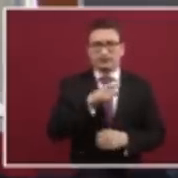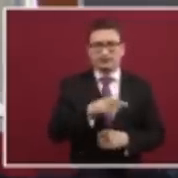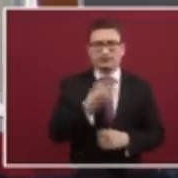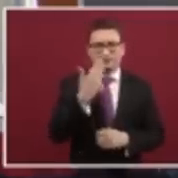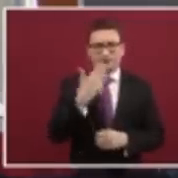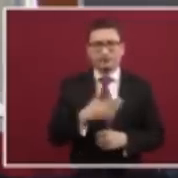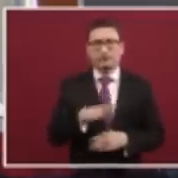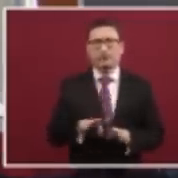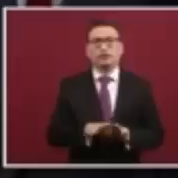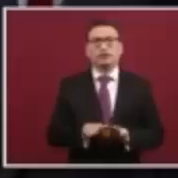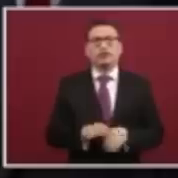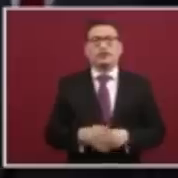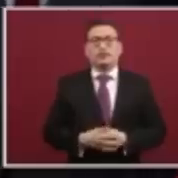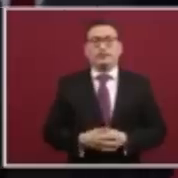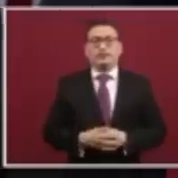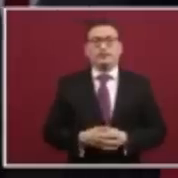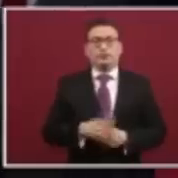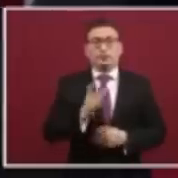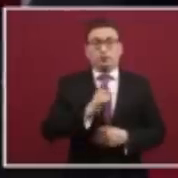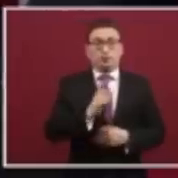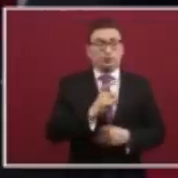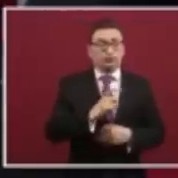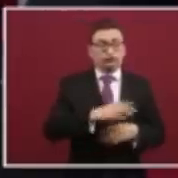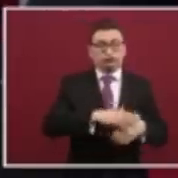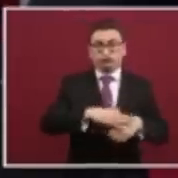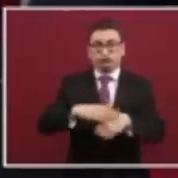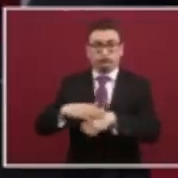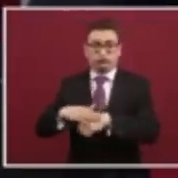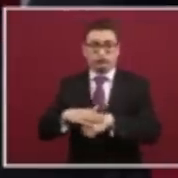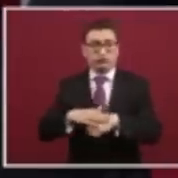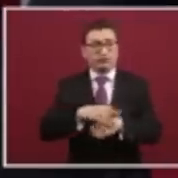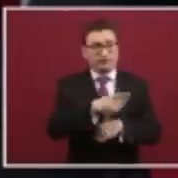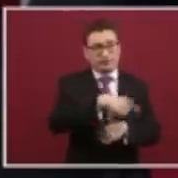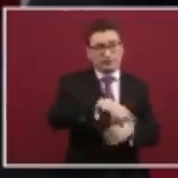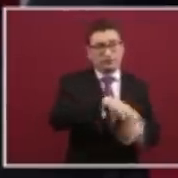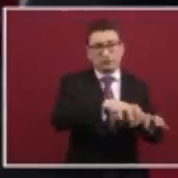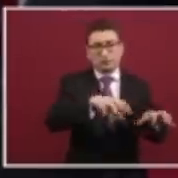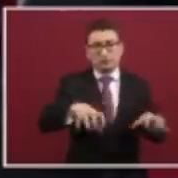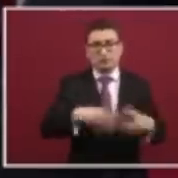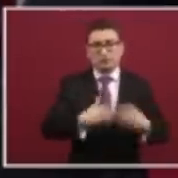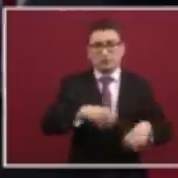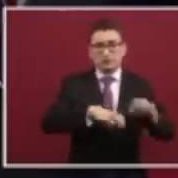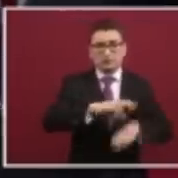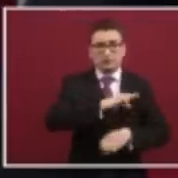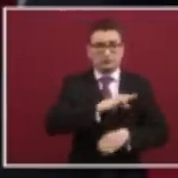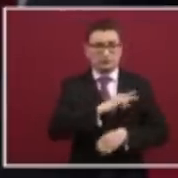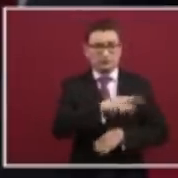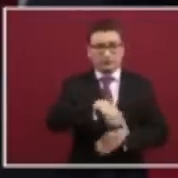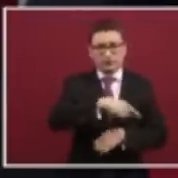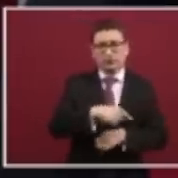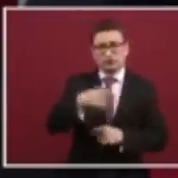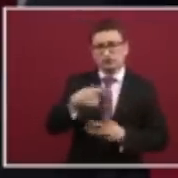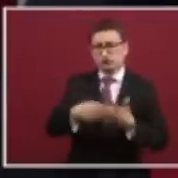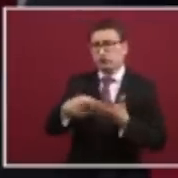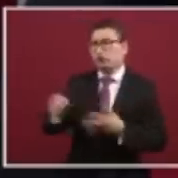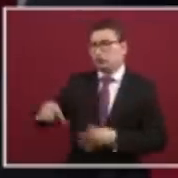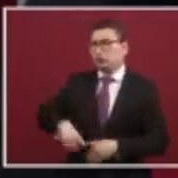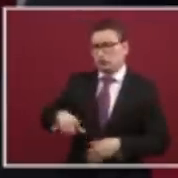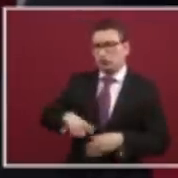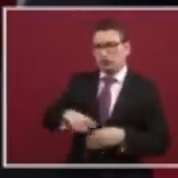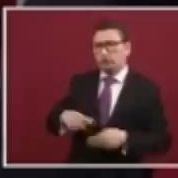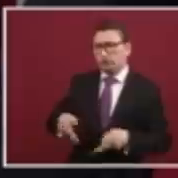organizar la oferta por parte de los proveedores privados para poner al gobierno en una condición